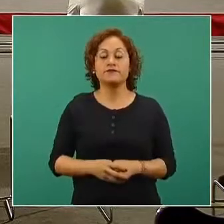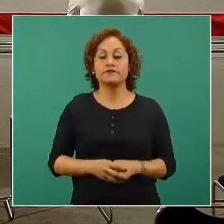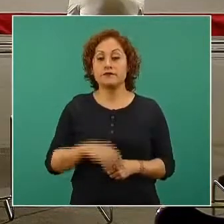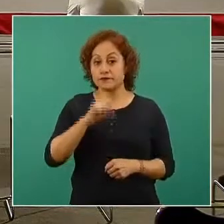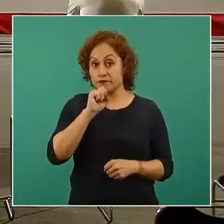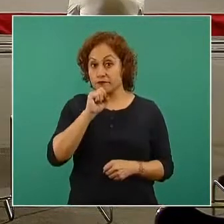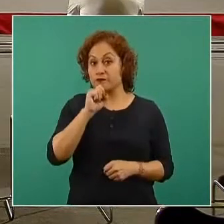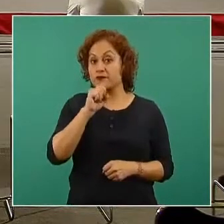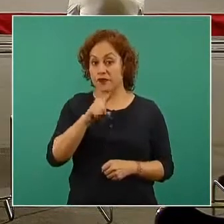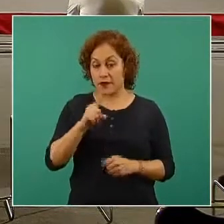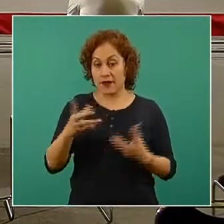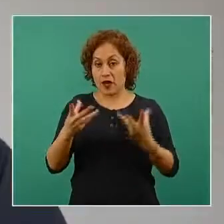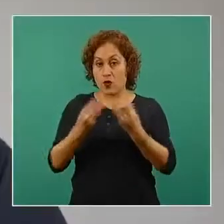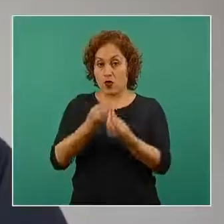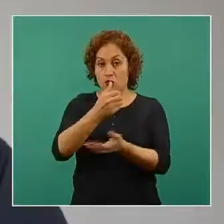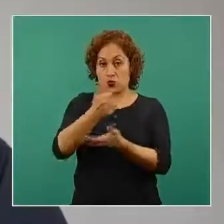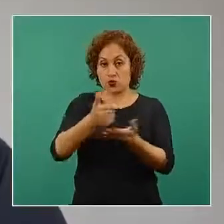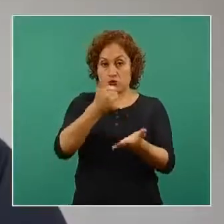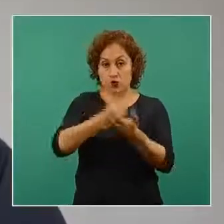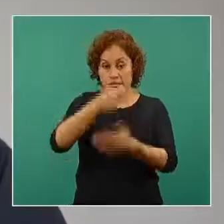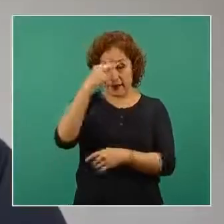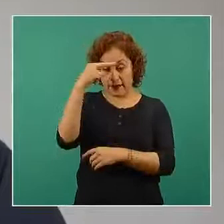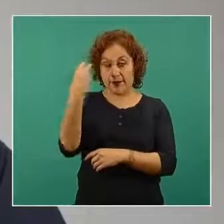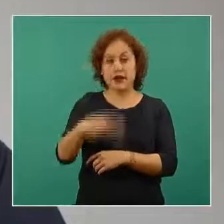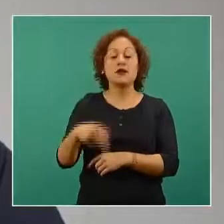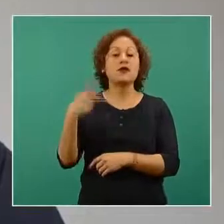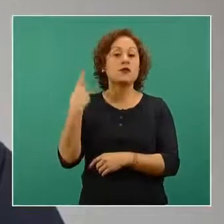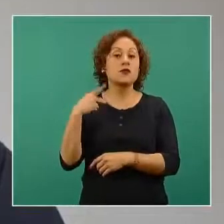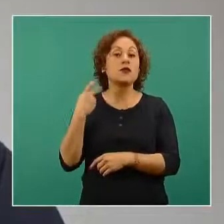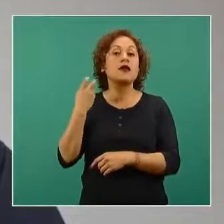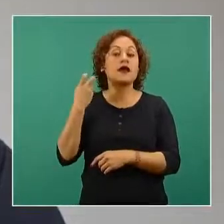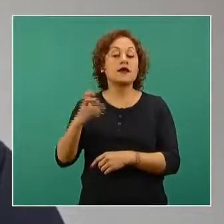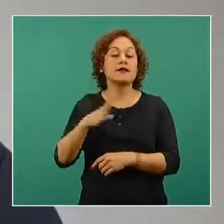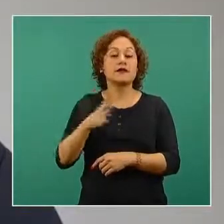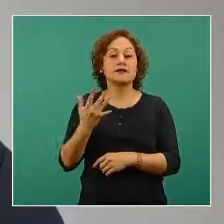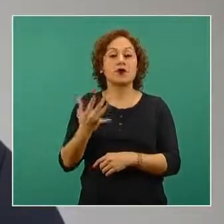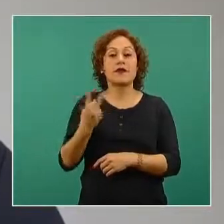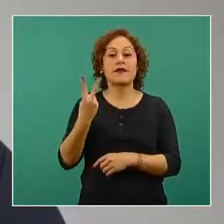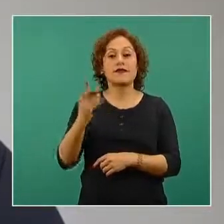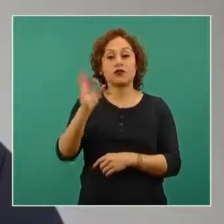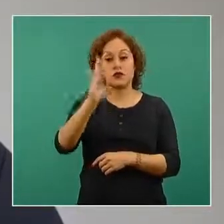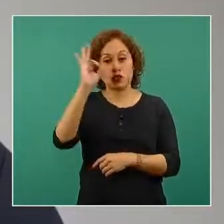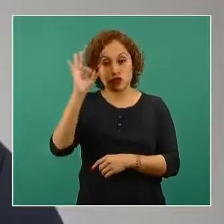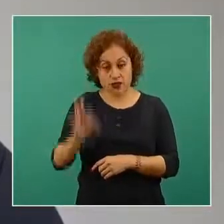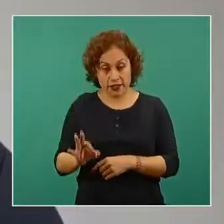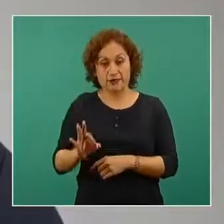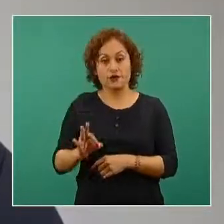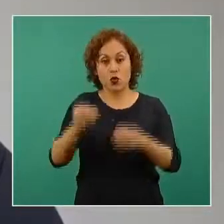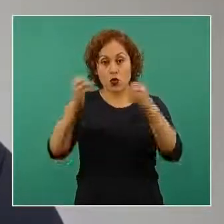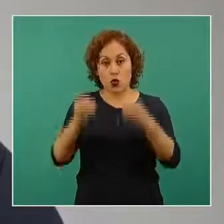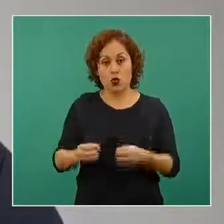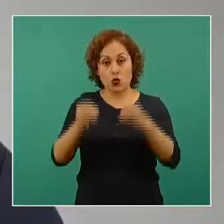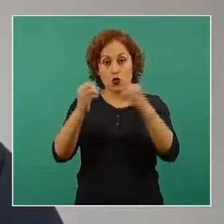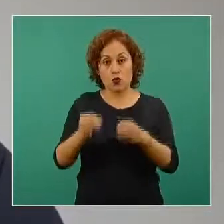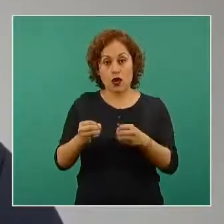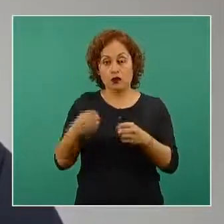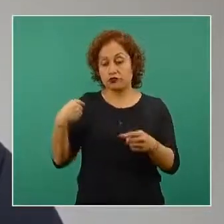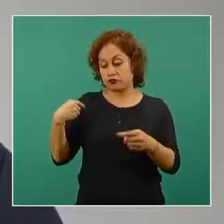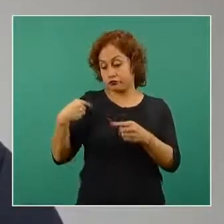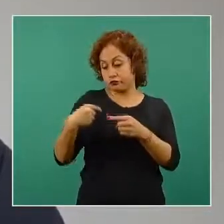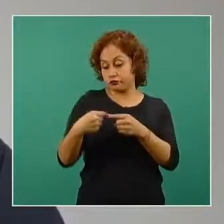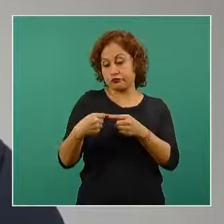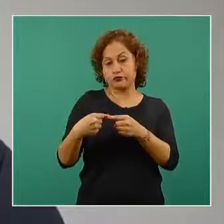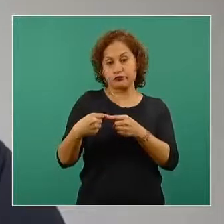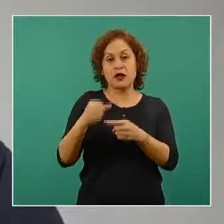la Ciudad de México, quien tiene un 52% de ocupación, la cual se ha mantenido sin cambios al menos desde el día